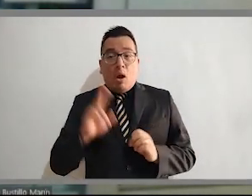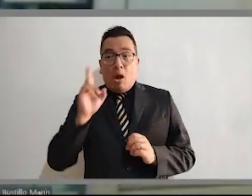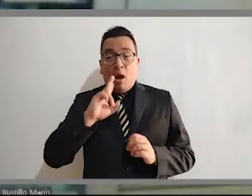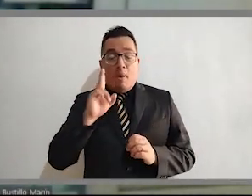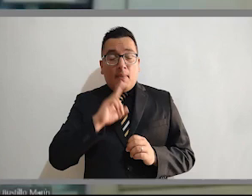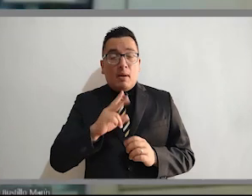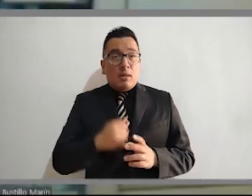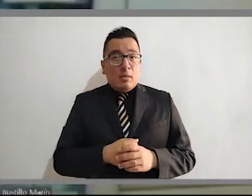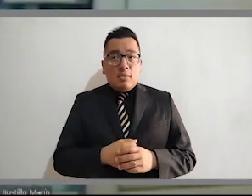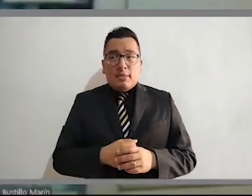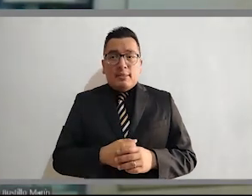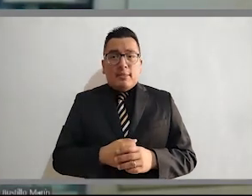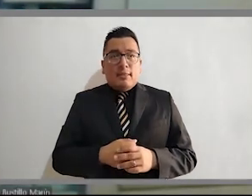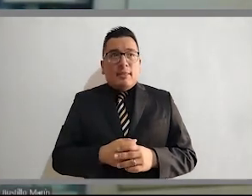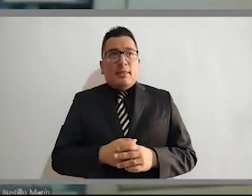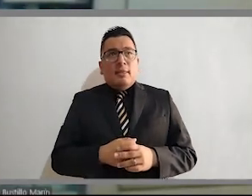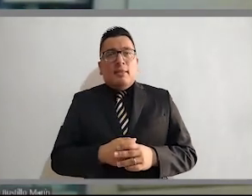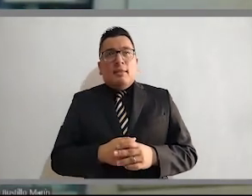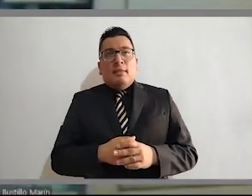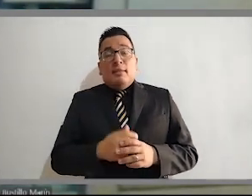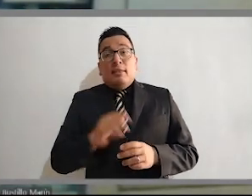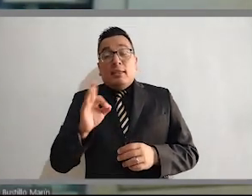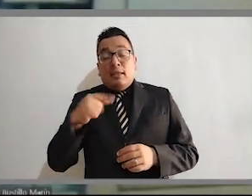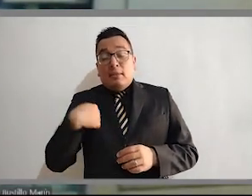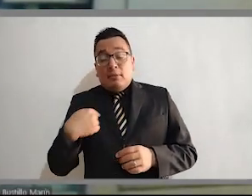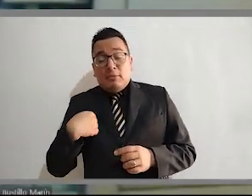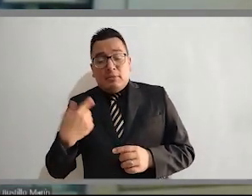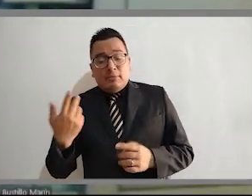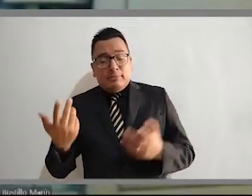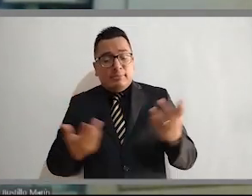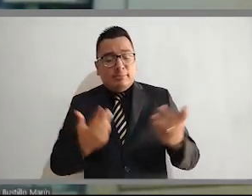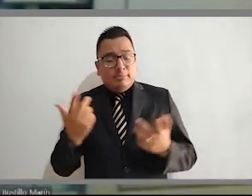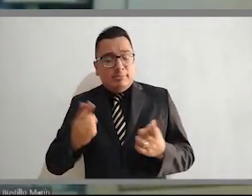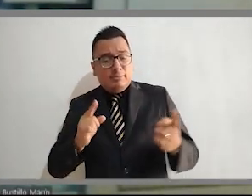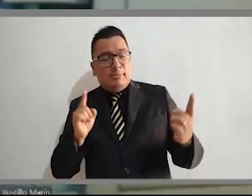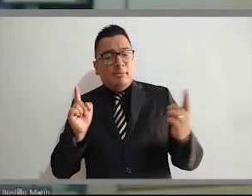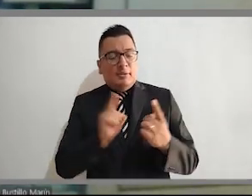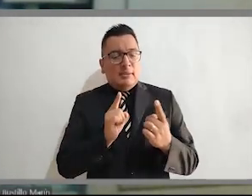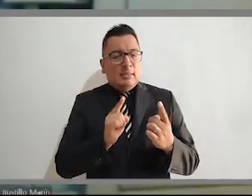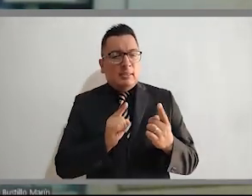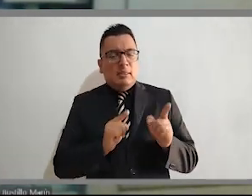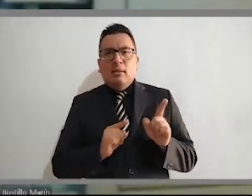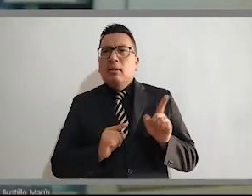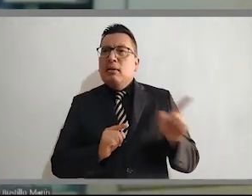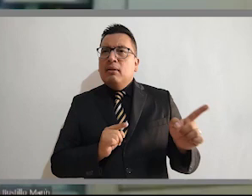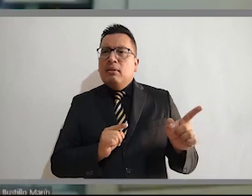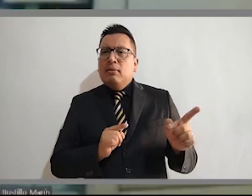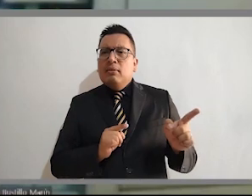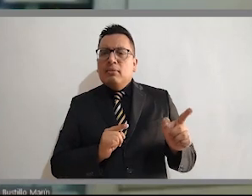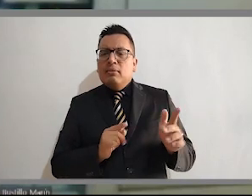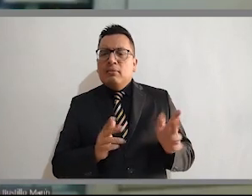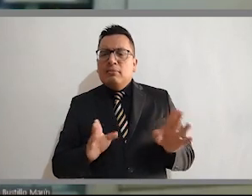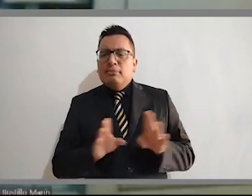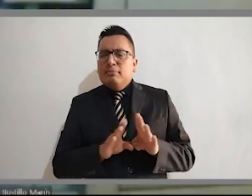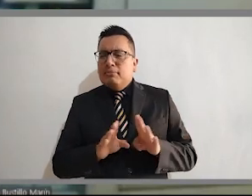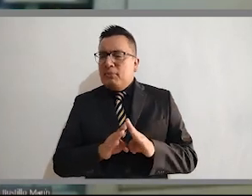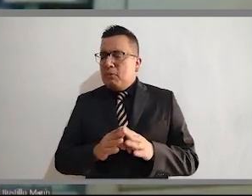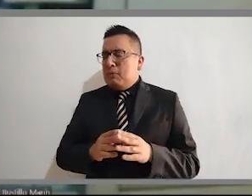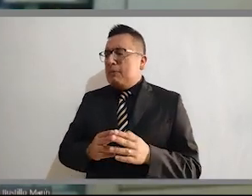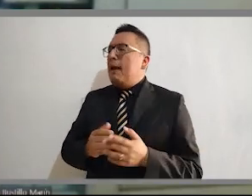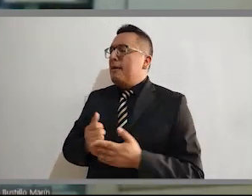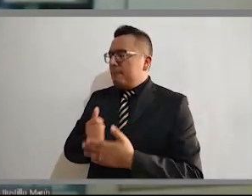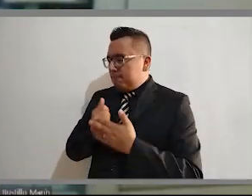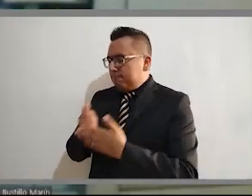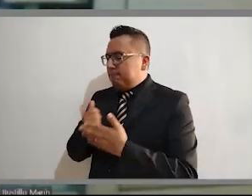¿qué se ha dicho para no revictimizarnos? Para que las decisiones que se tomen